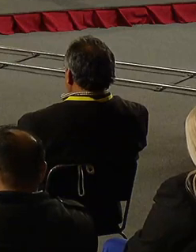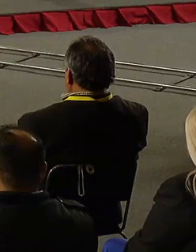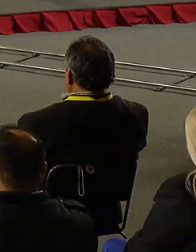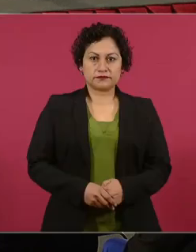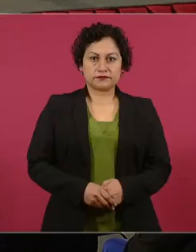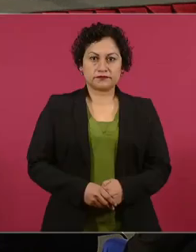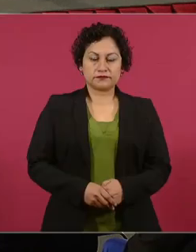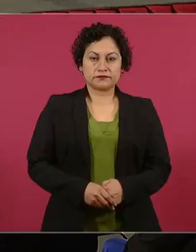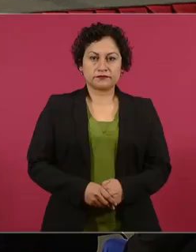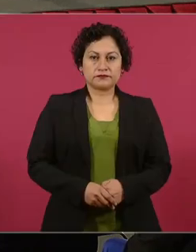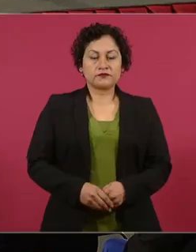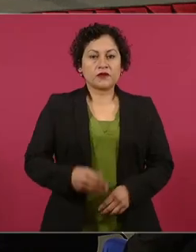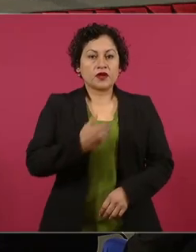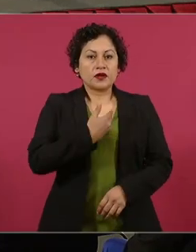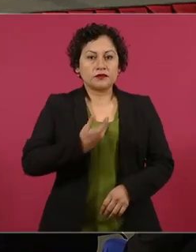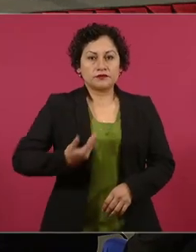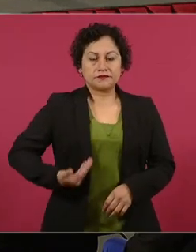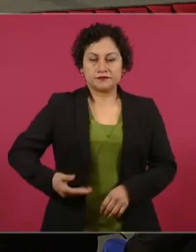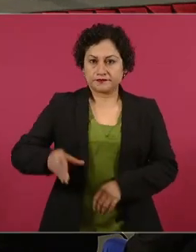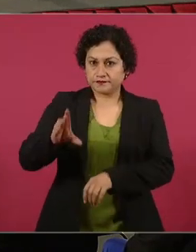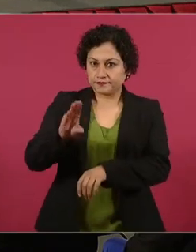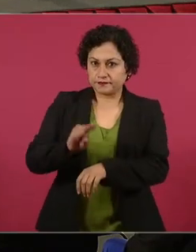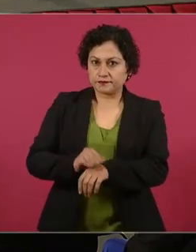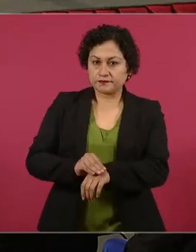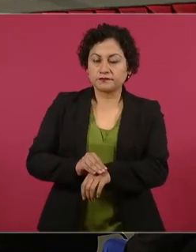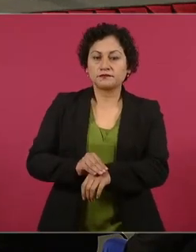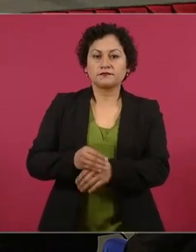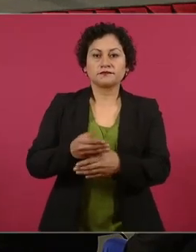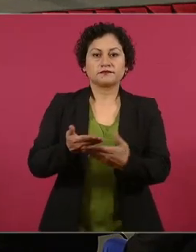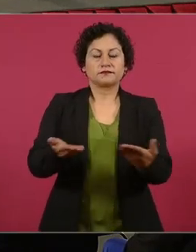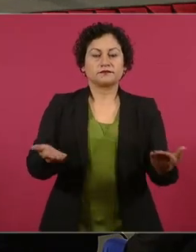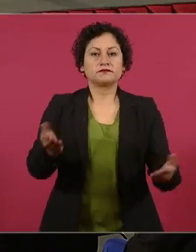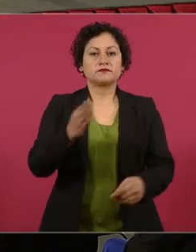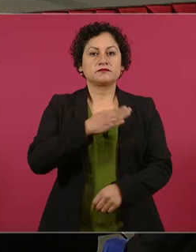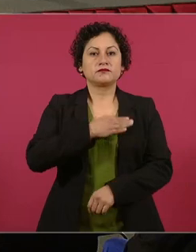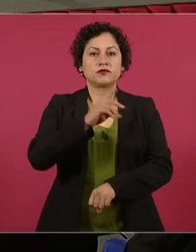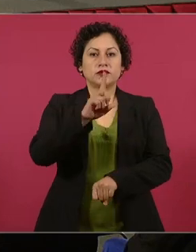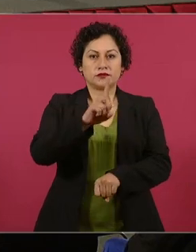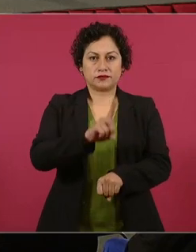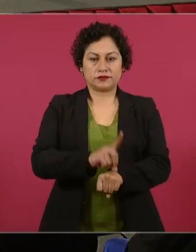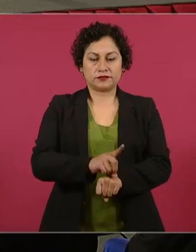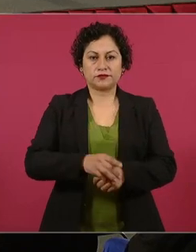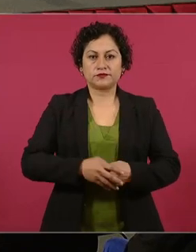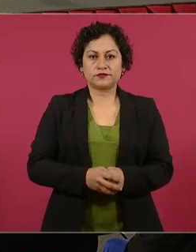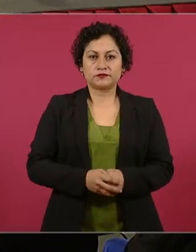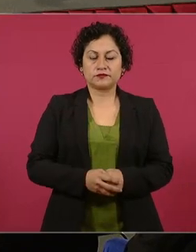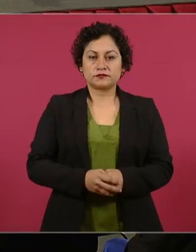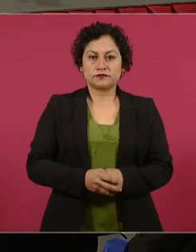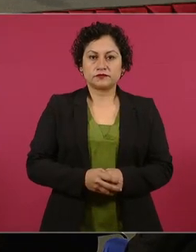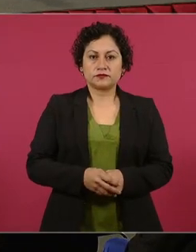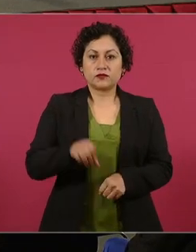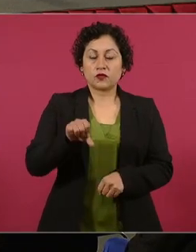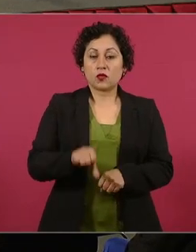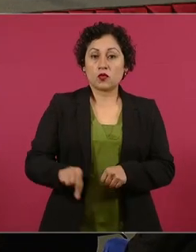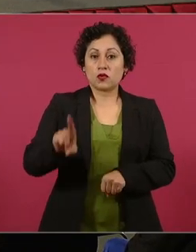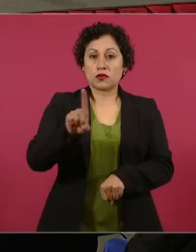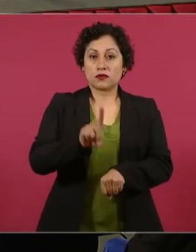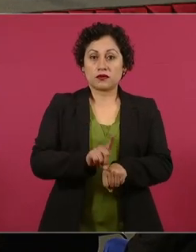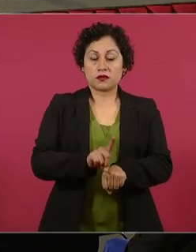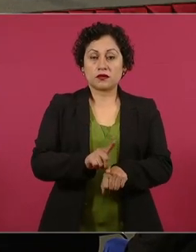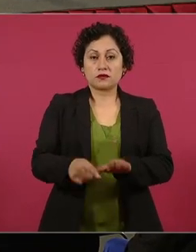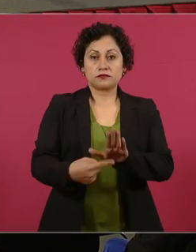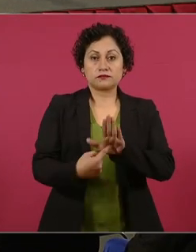Con su permiso, presidente, buenos días a todas, a todos. El día de hoy vamos a